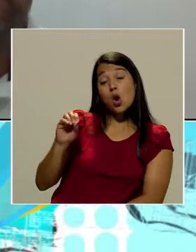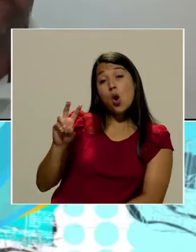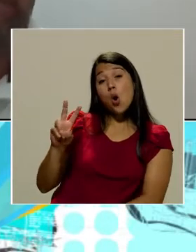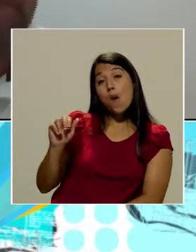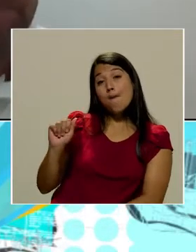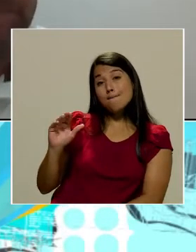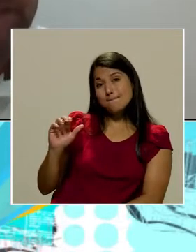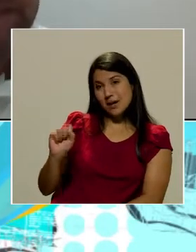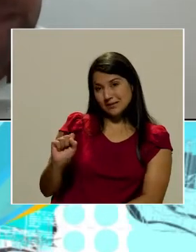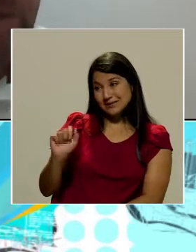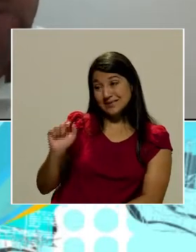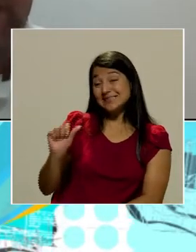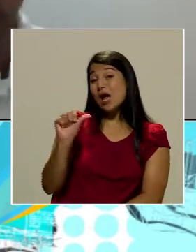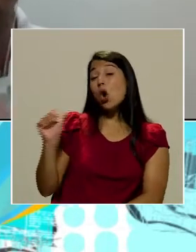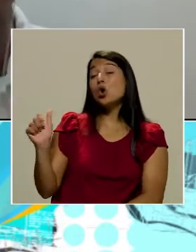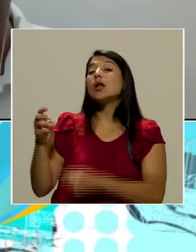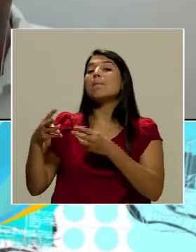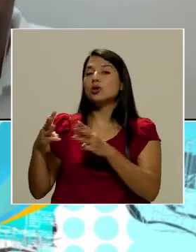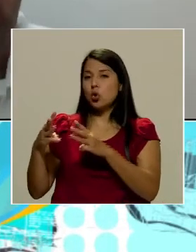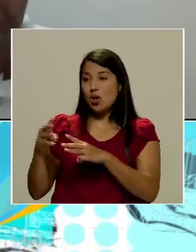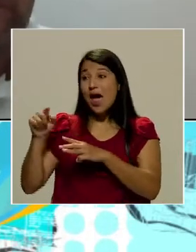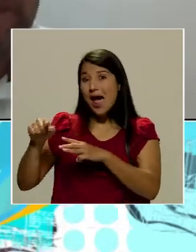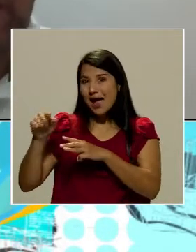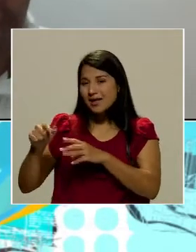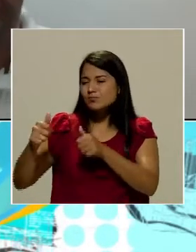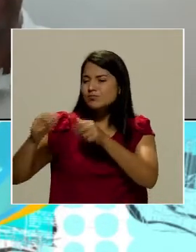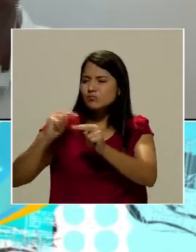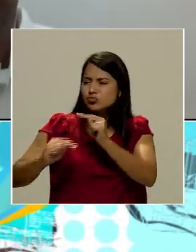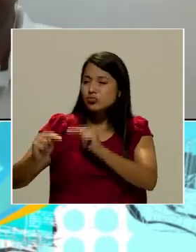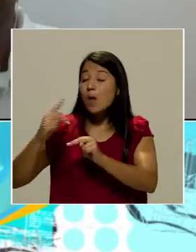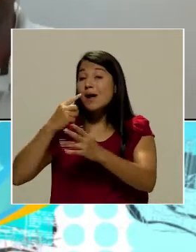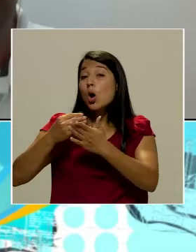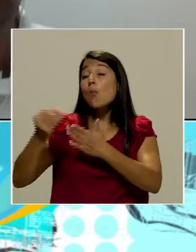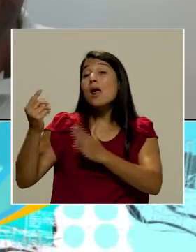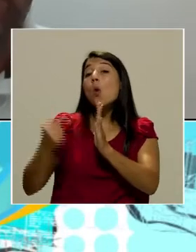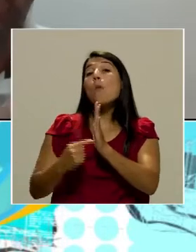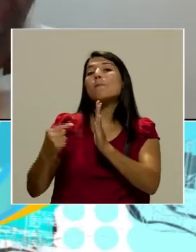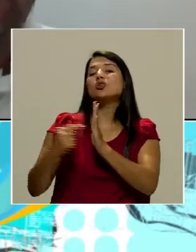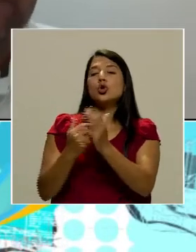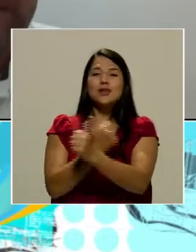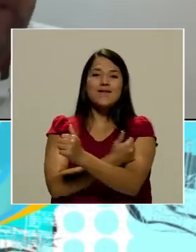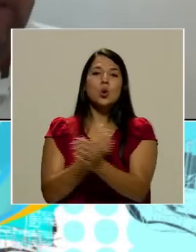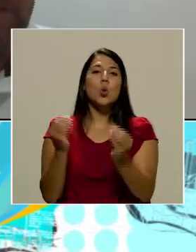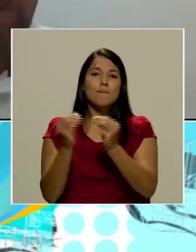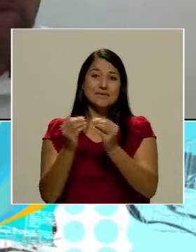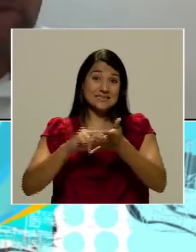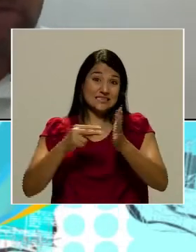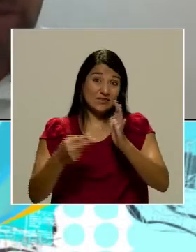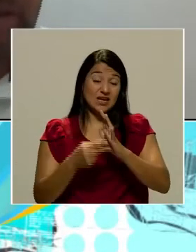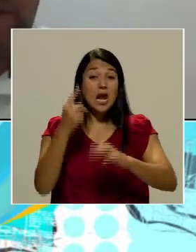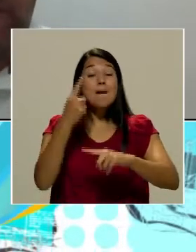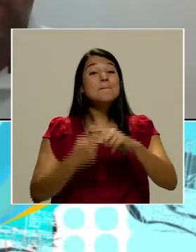está intentando conseguir 1 millón de vacunas más. Esto nos daría prácticamente para la mitad de la